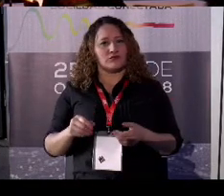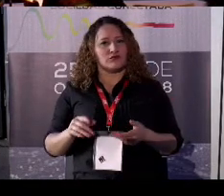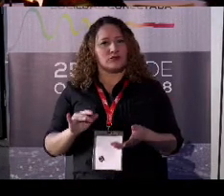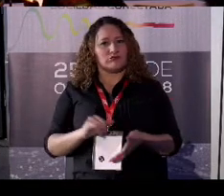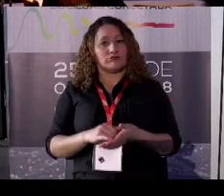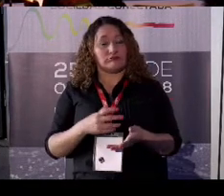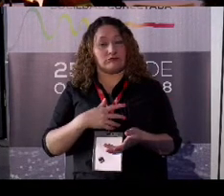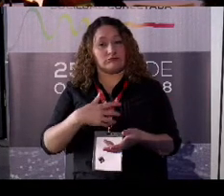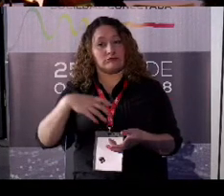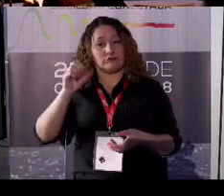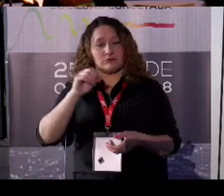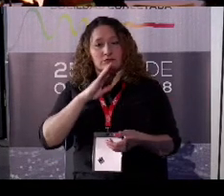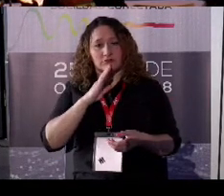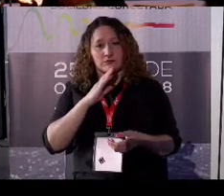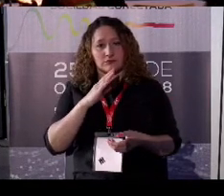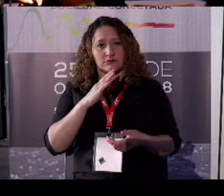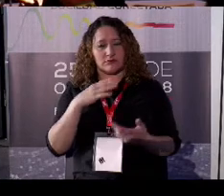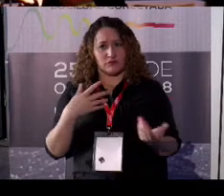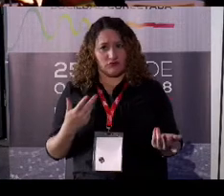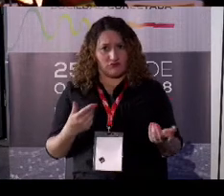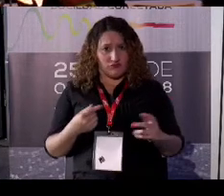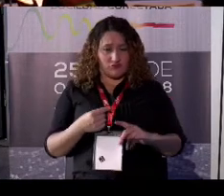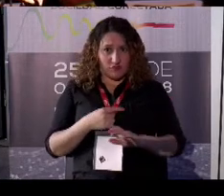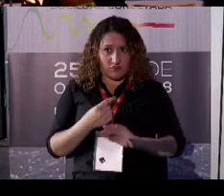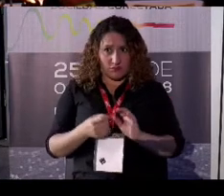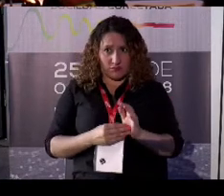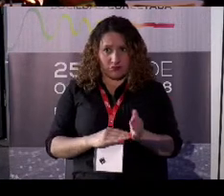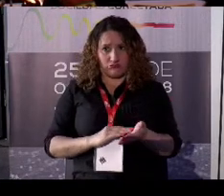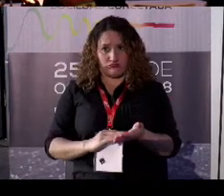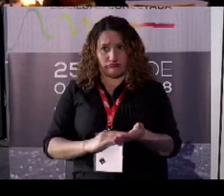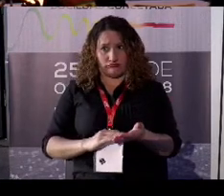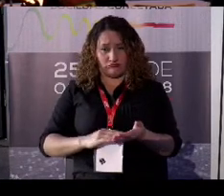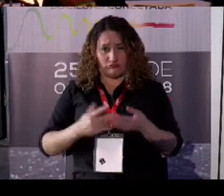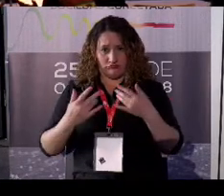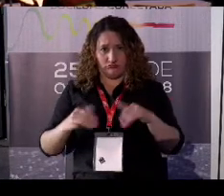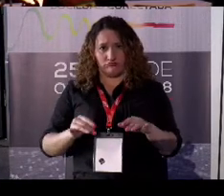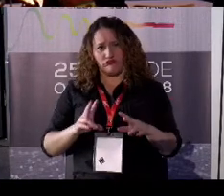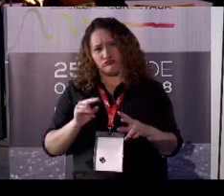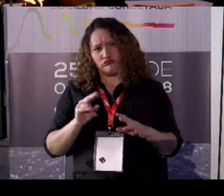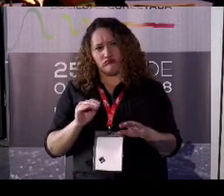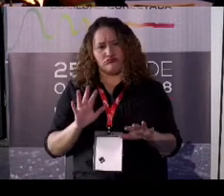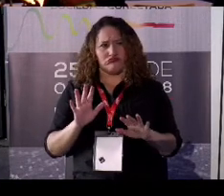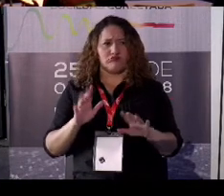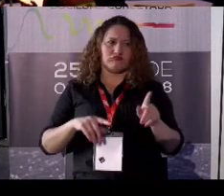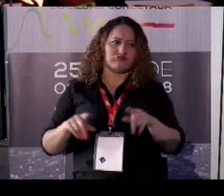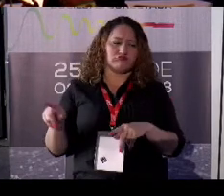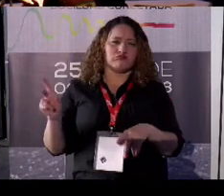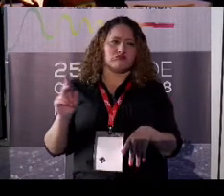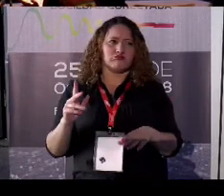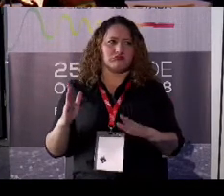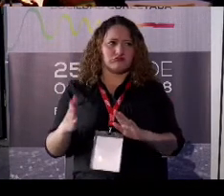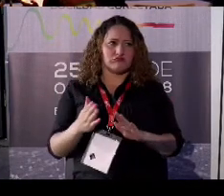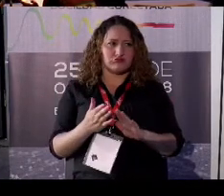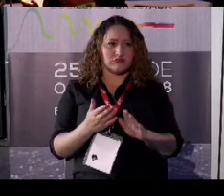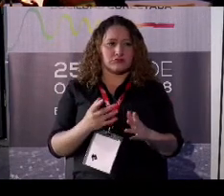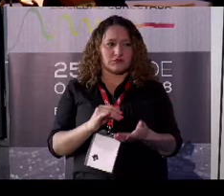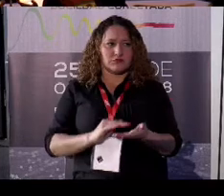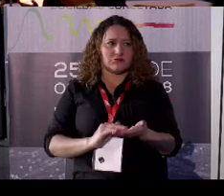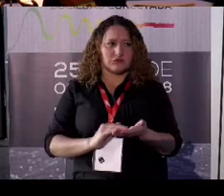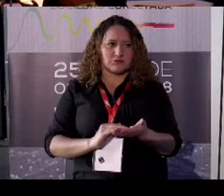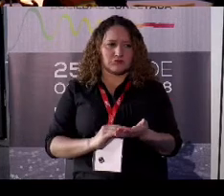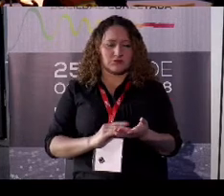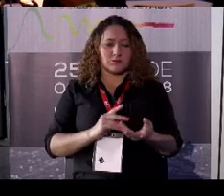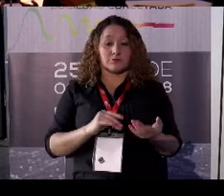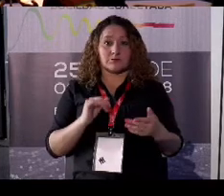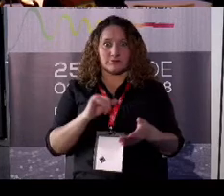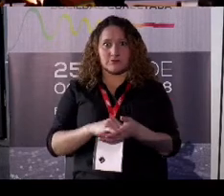ganador. No es un problema totalmente resuelto, pero se han hecho buenas aproximaciones a la cosa. Entonces, de esto